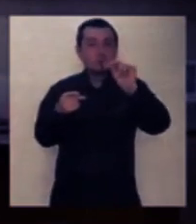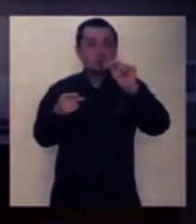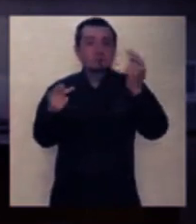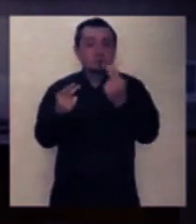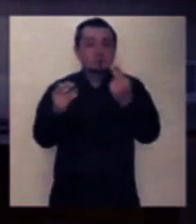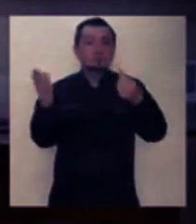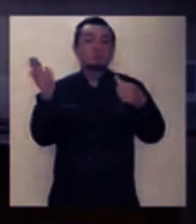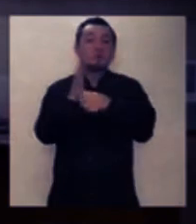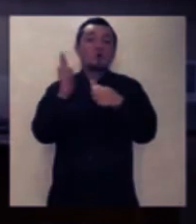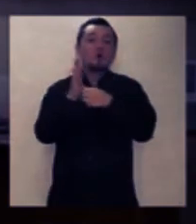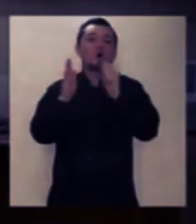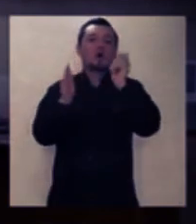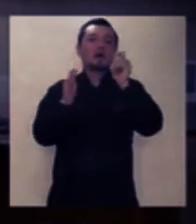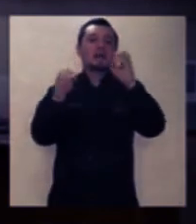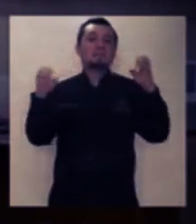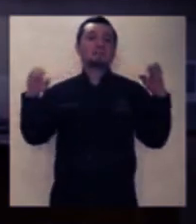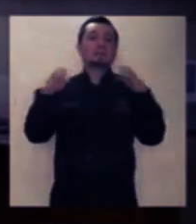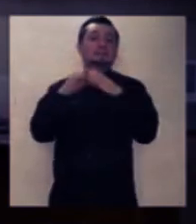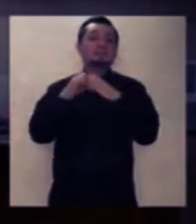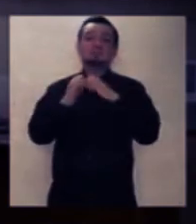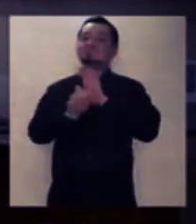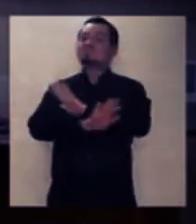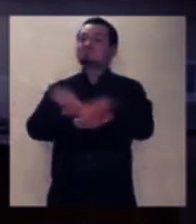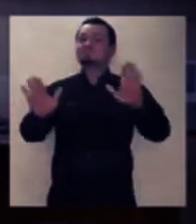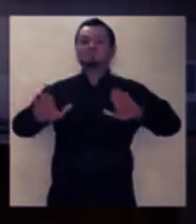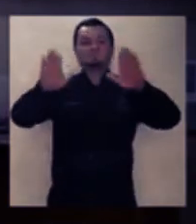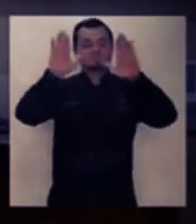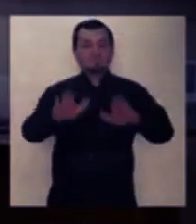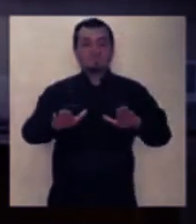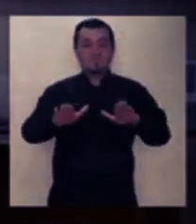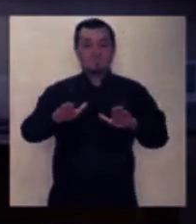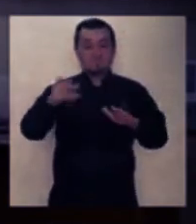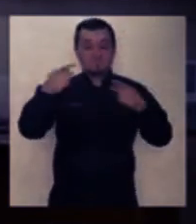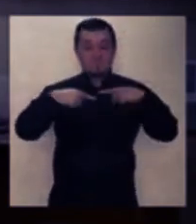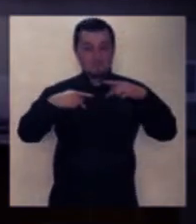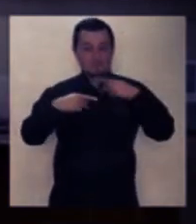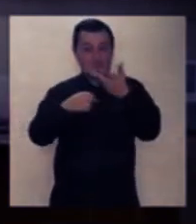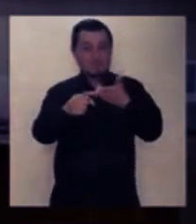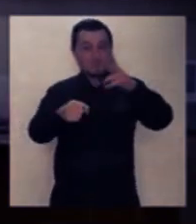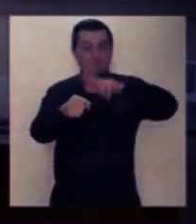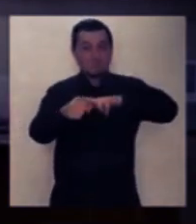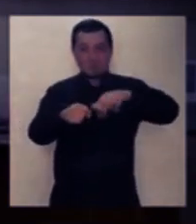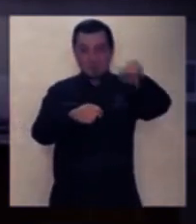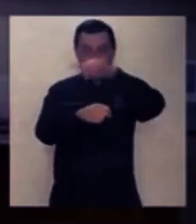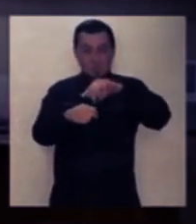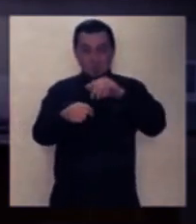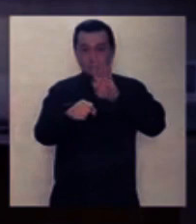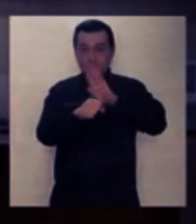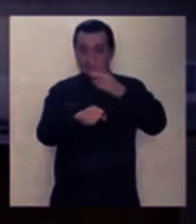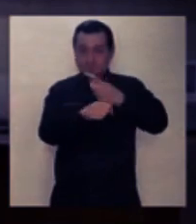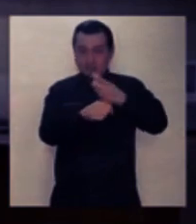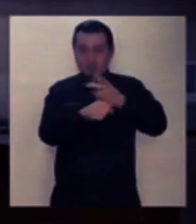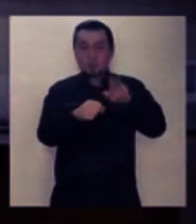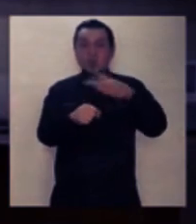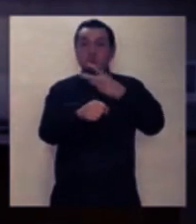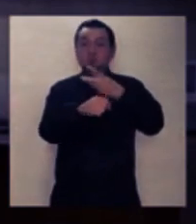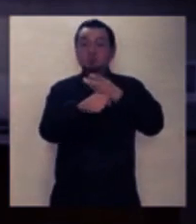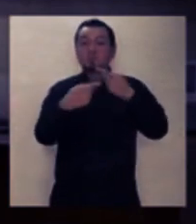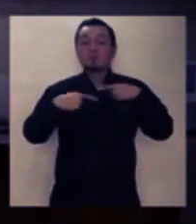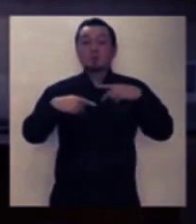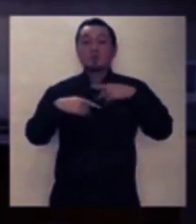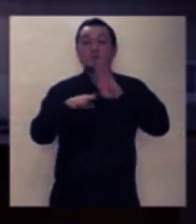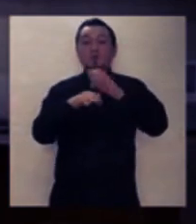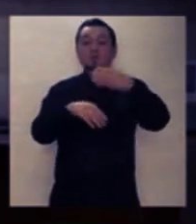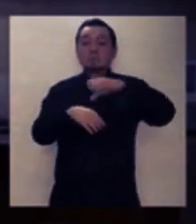es o no necesario activar el botón de emergencia. Primero, el indicador de saturación del sistema hospitalario. Y segundo,